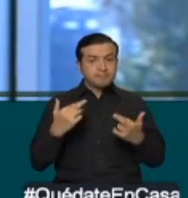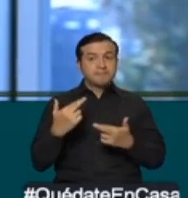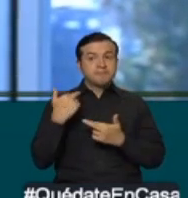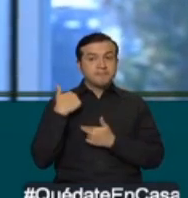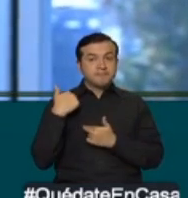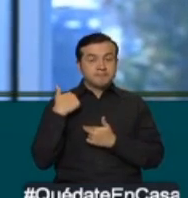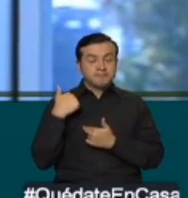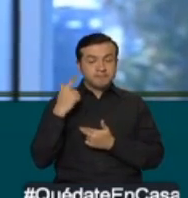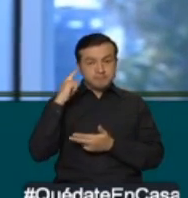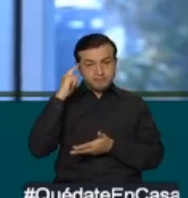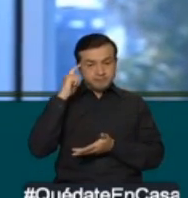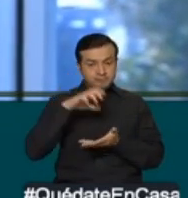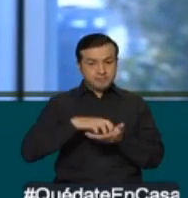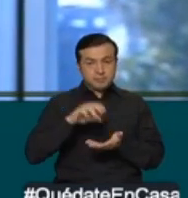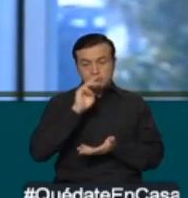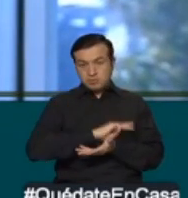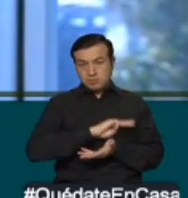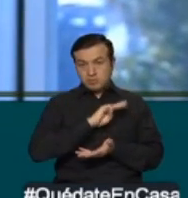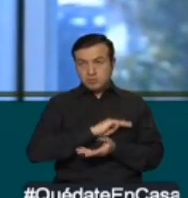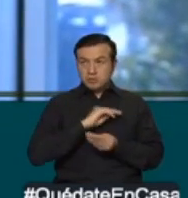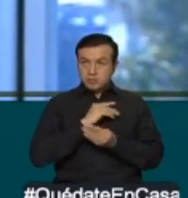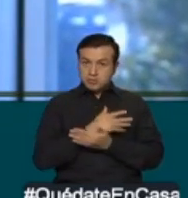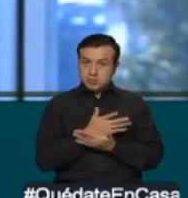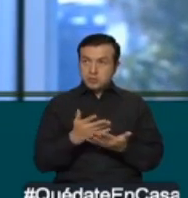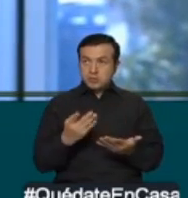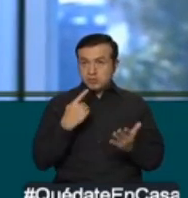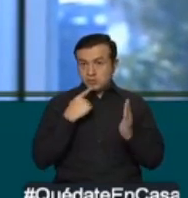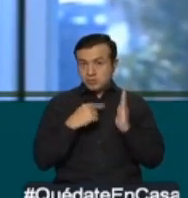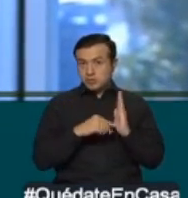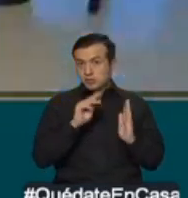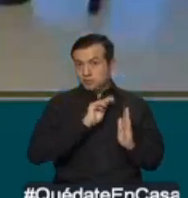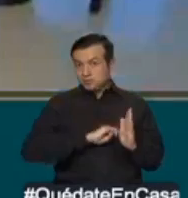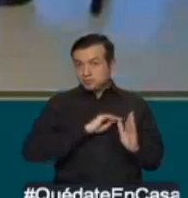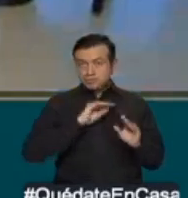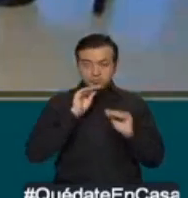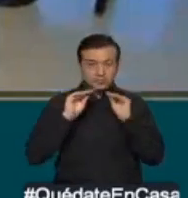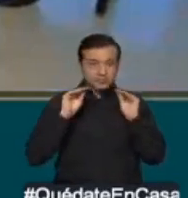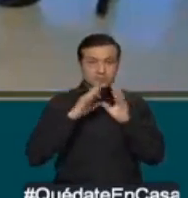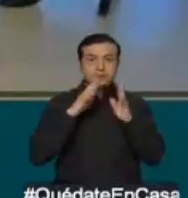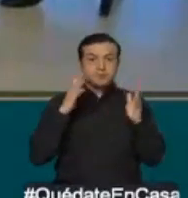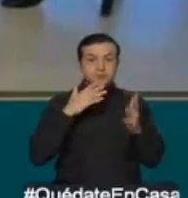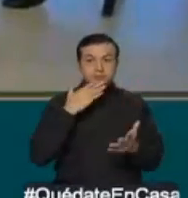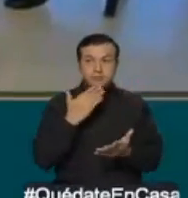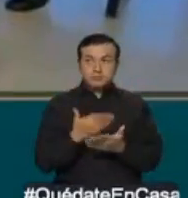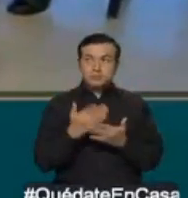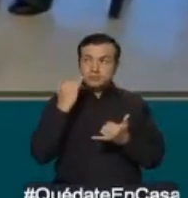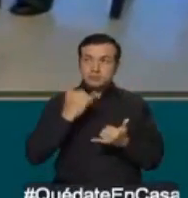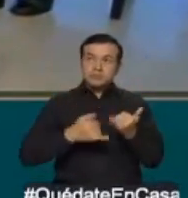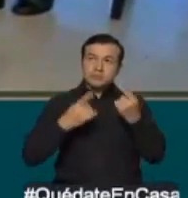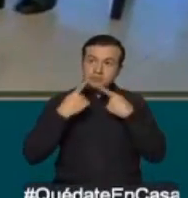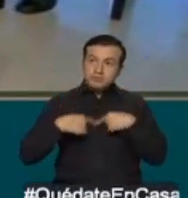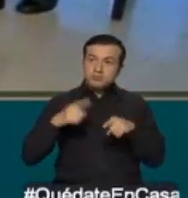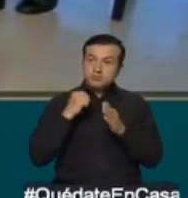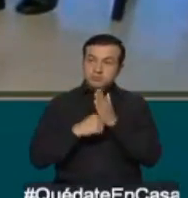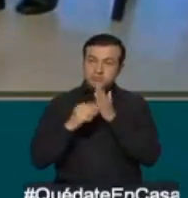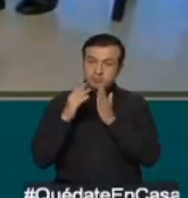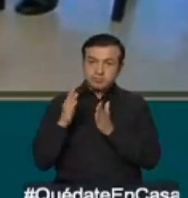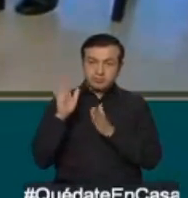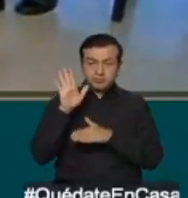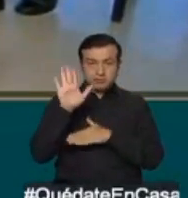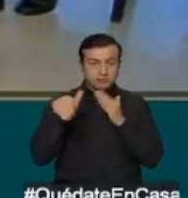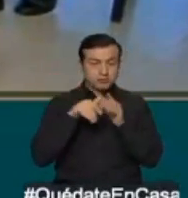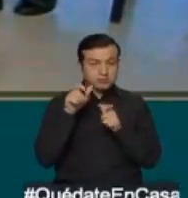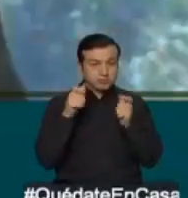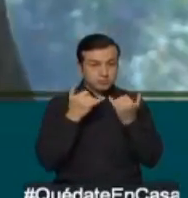de los gobiernos autónomos descentralizados en este caso los municipios gracias ministra un mensaje final al ministro de telecomunicaciones para la